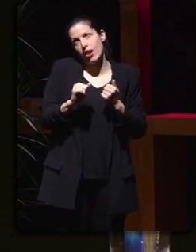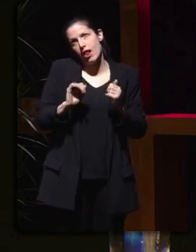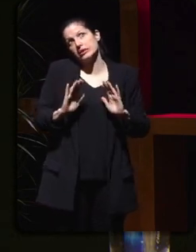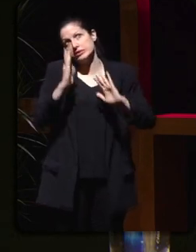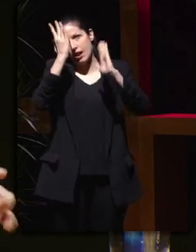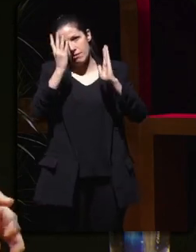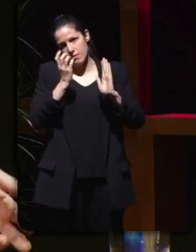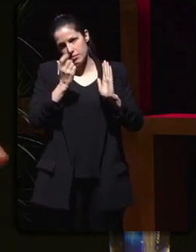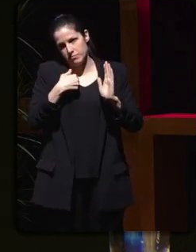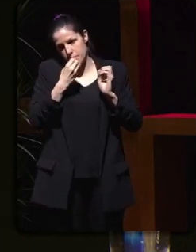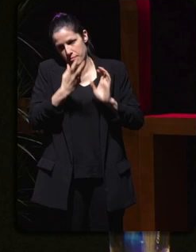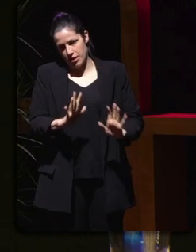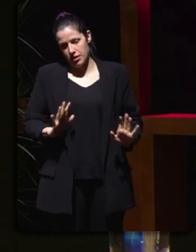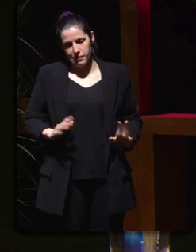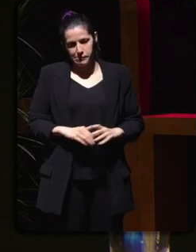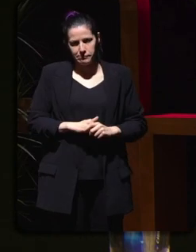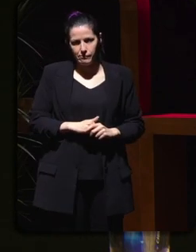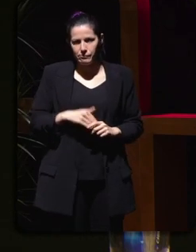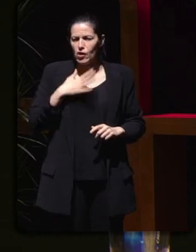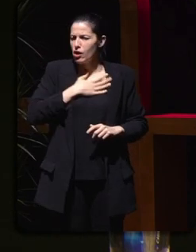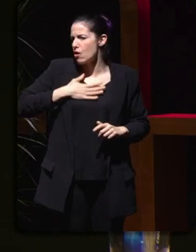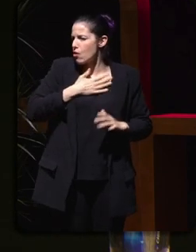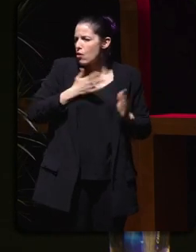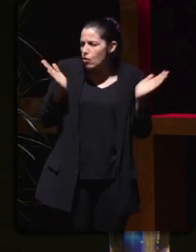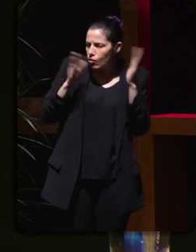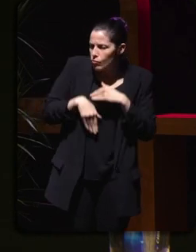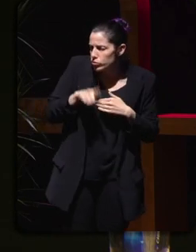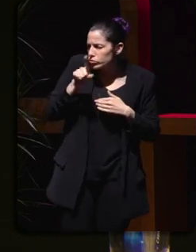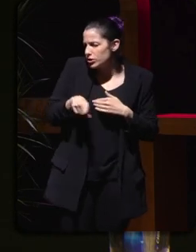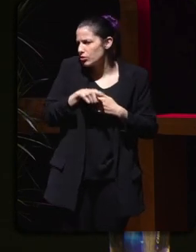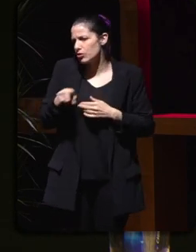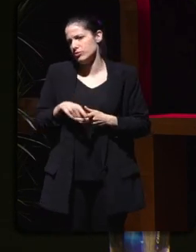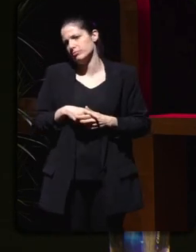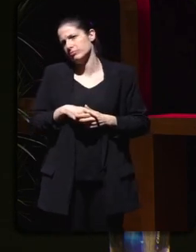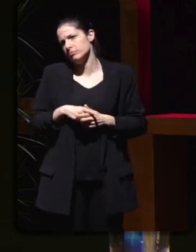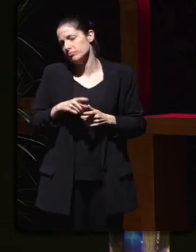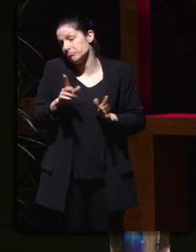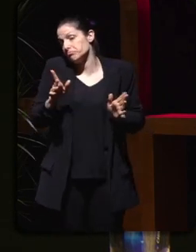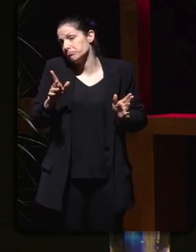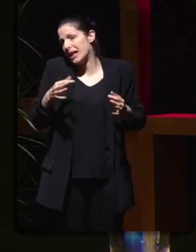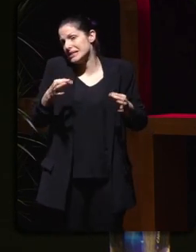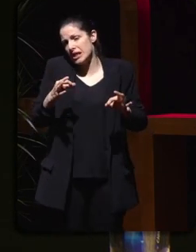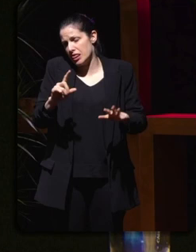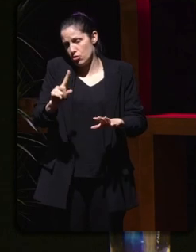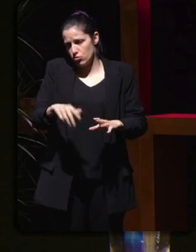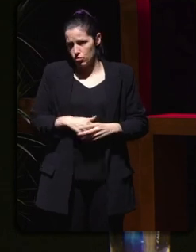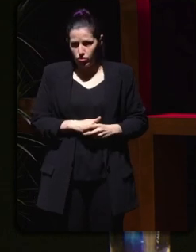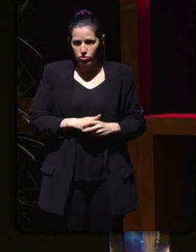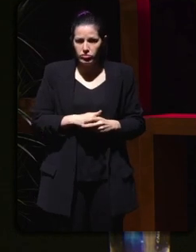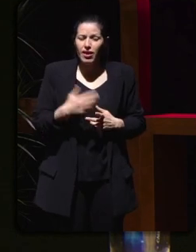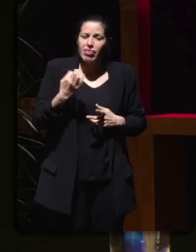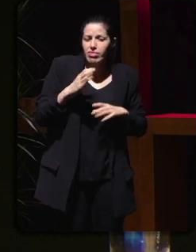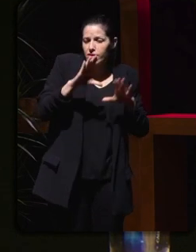ya así que es incómodo Bueno pues lo que no es sencillo Porque es como si tuviésemos que